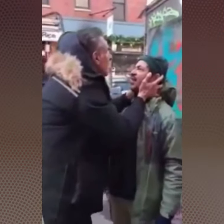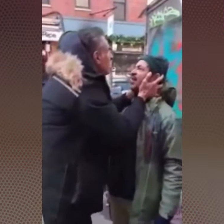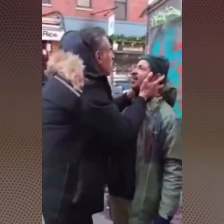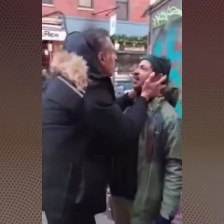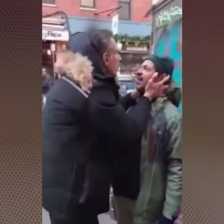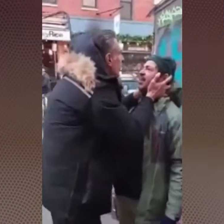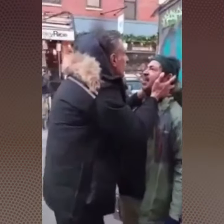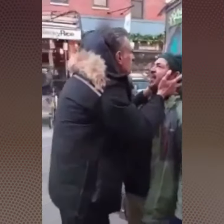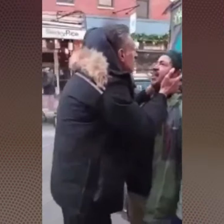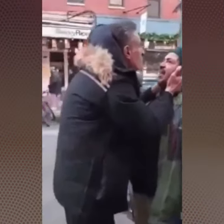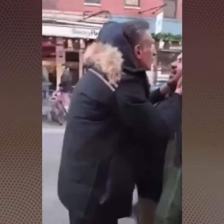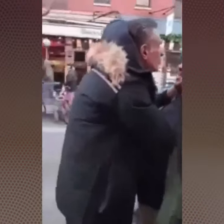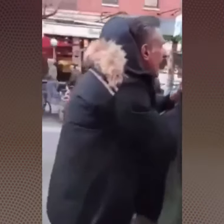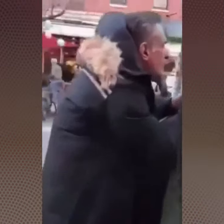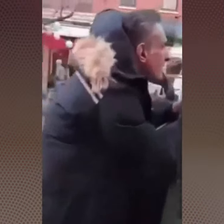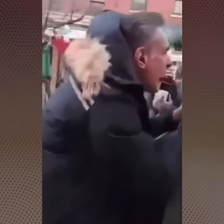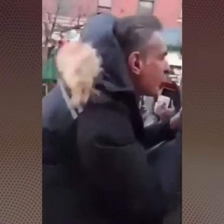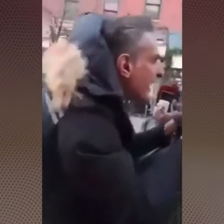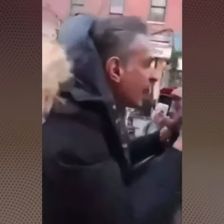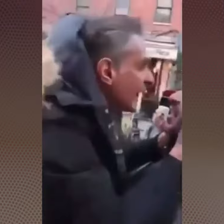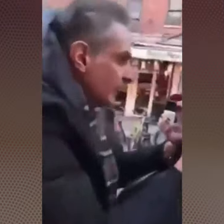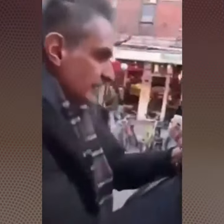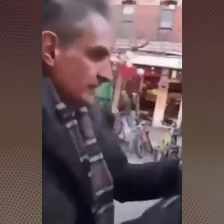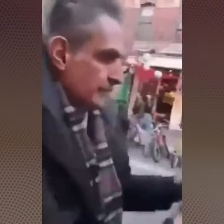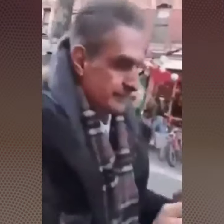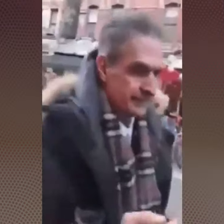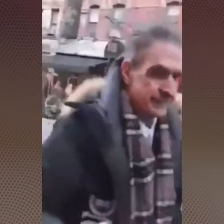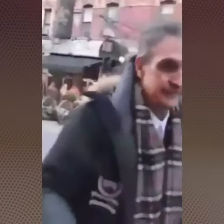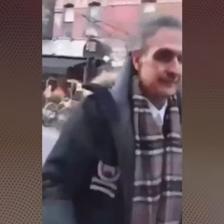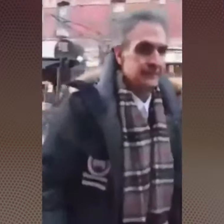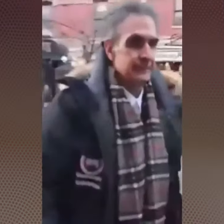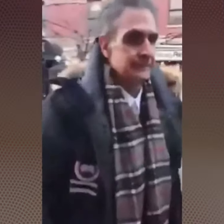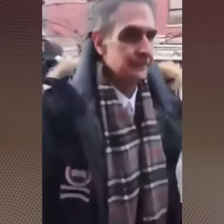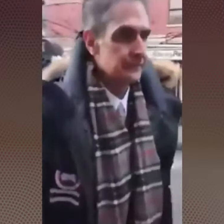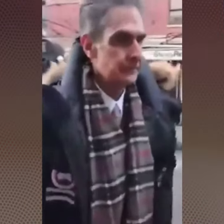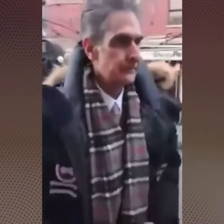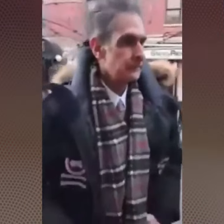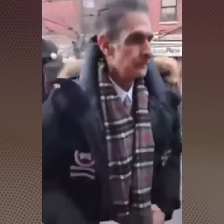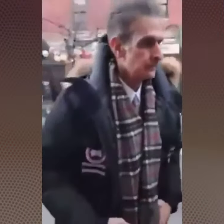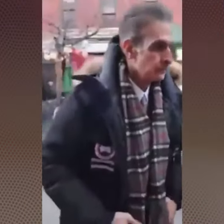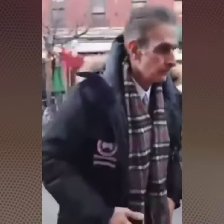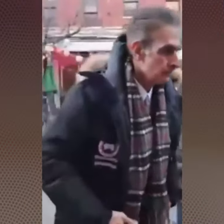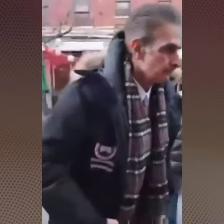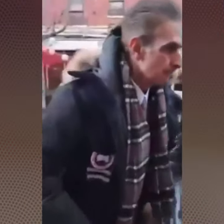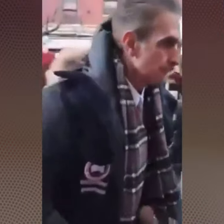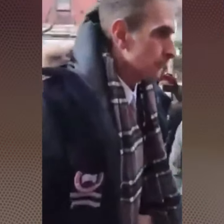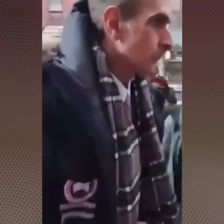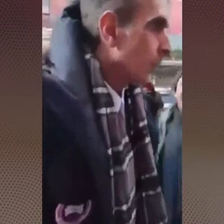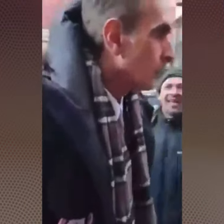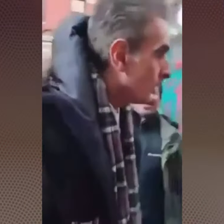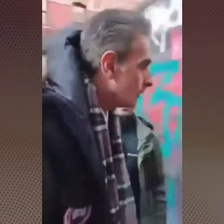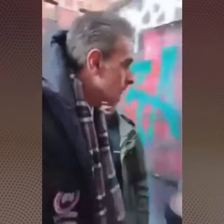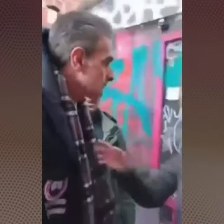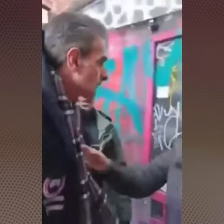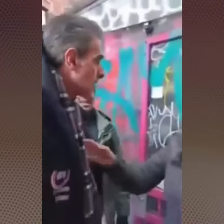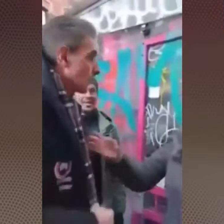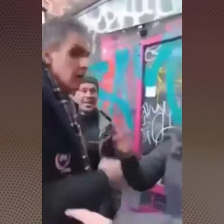se ostenta como asesor del Departamento de Estado de Estados Unidos desde hace 6 años.